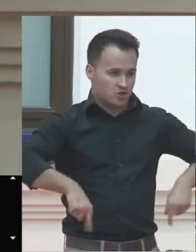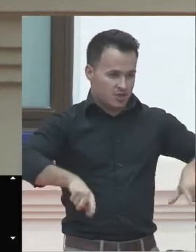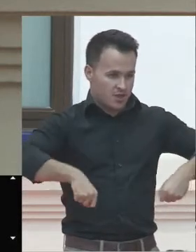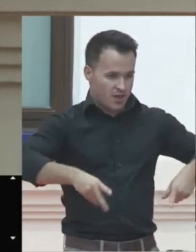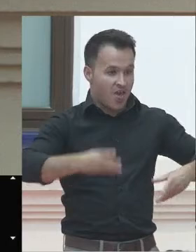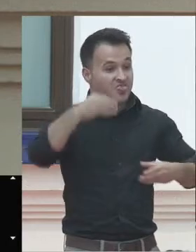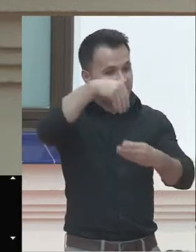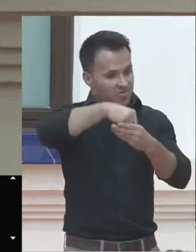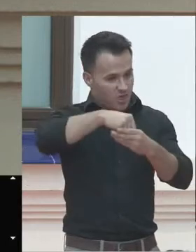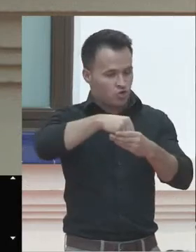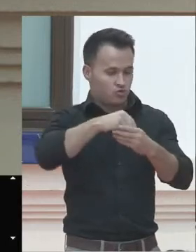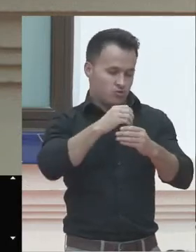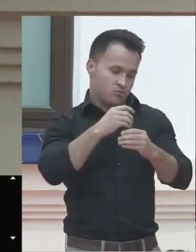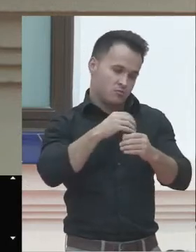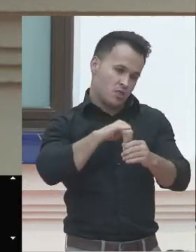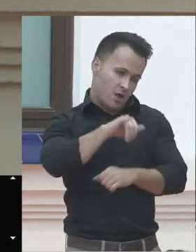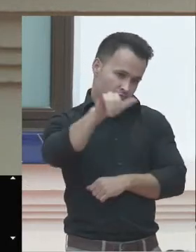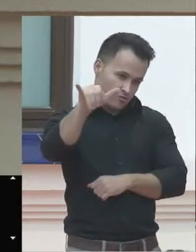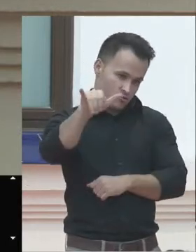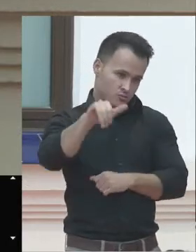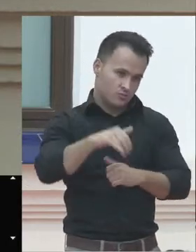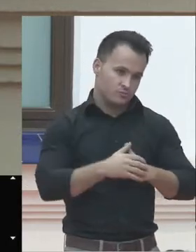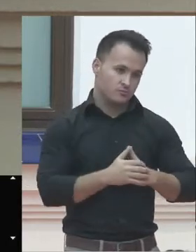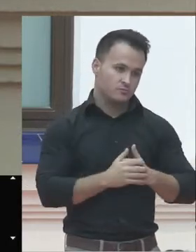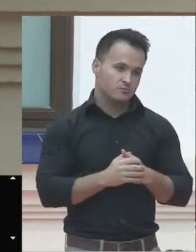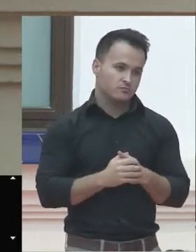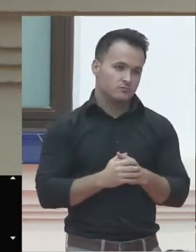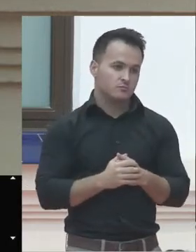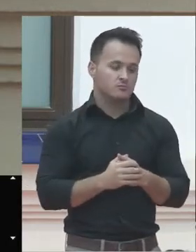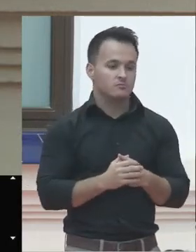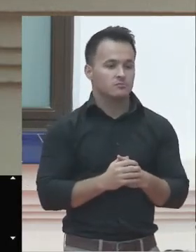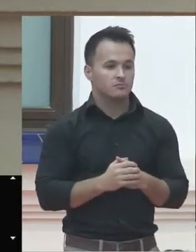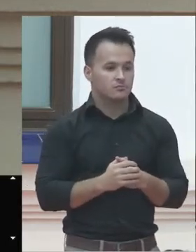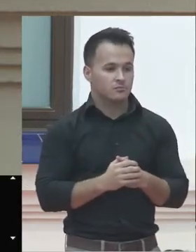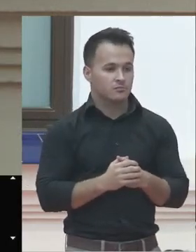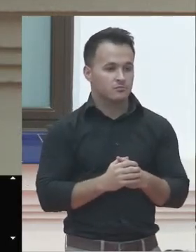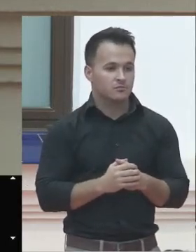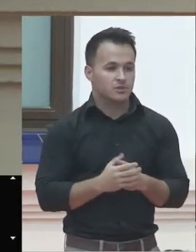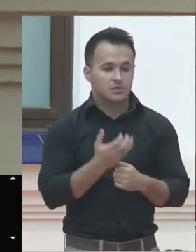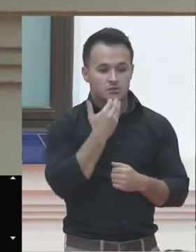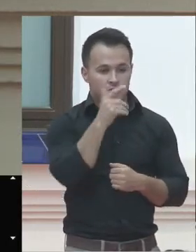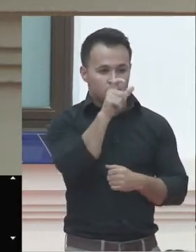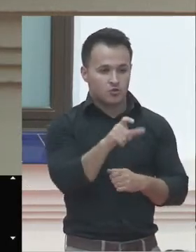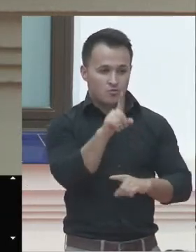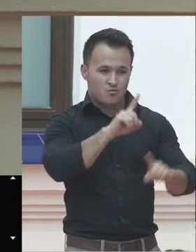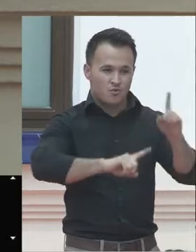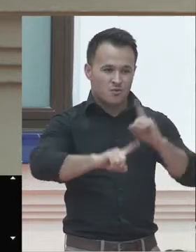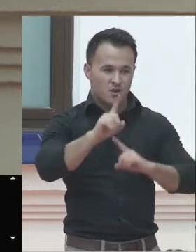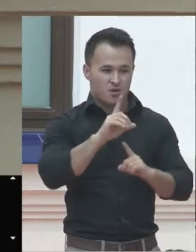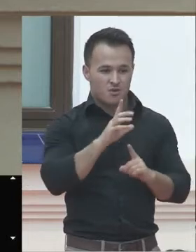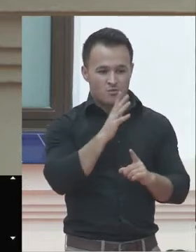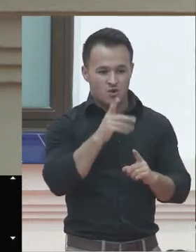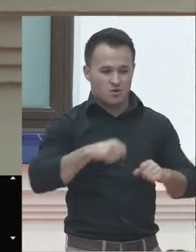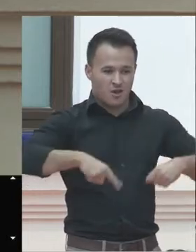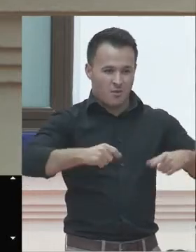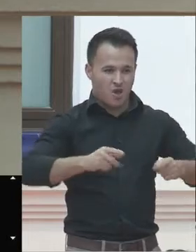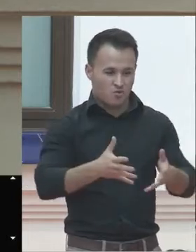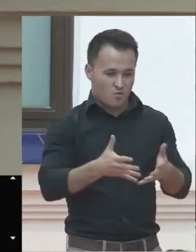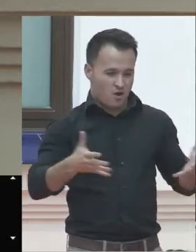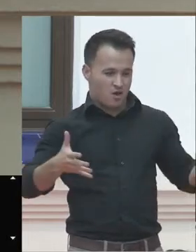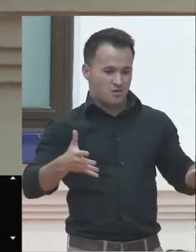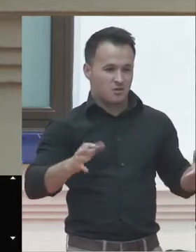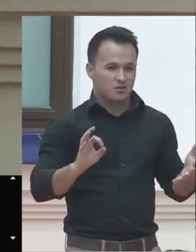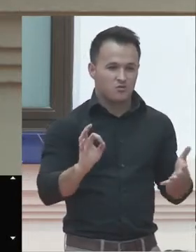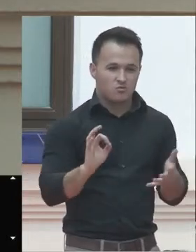cabina. Lamentablemente, las sillas con batería y eso pues presentan problemas por el tamaño y por el hecho de